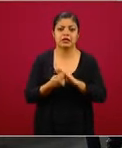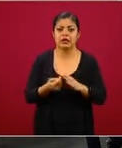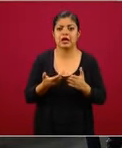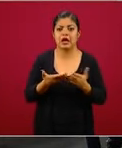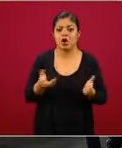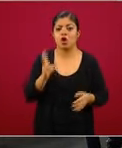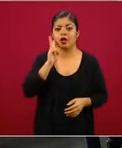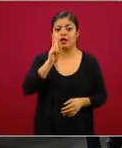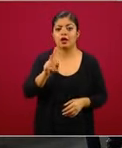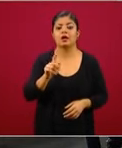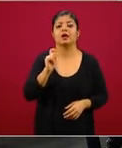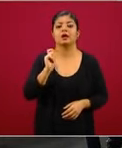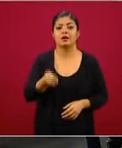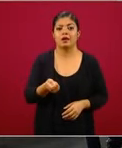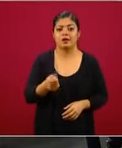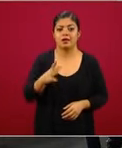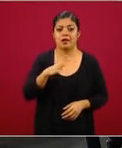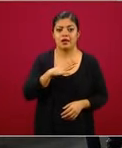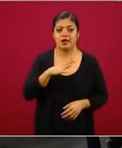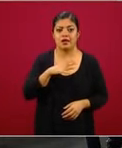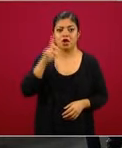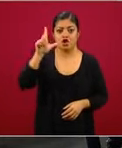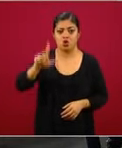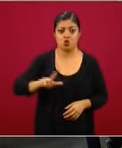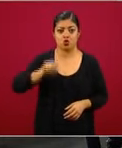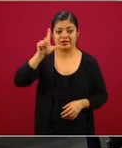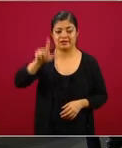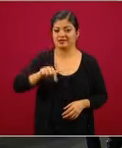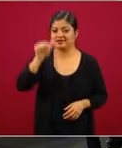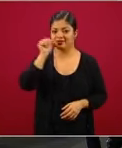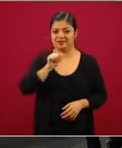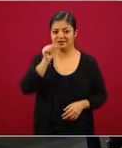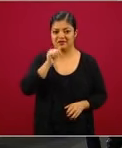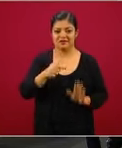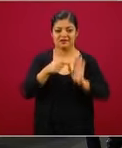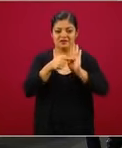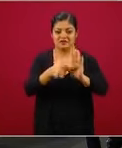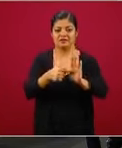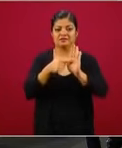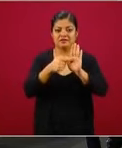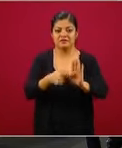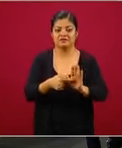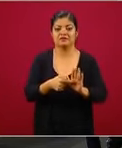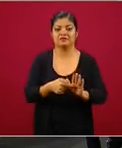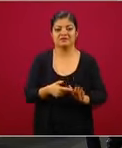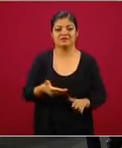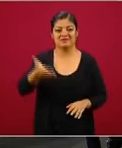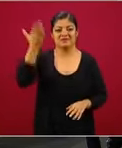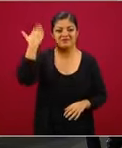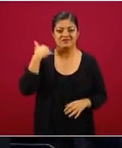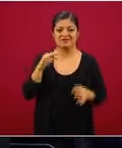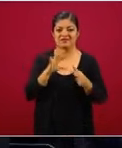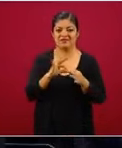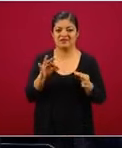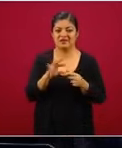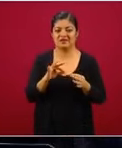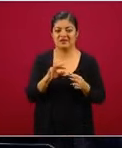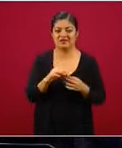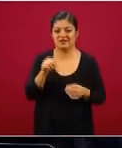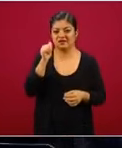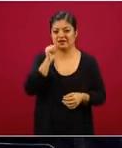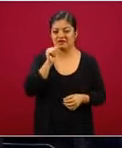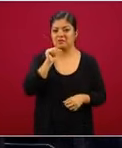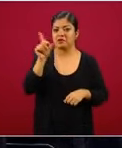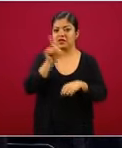a actualizar los datos de los lunes, que son los datos que vemos, habíamos anteriormente estado presentándolos de